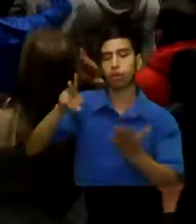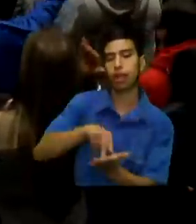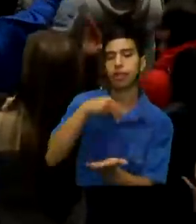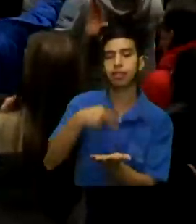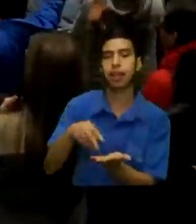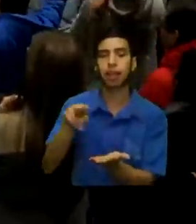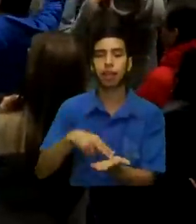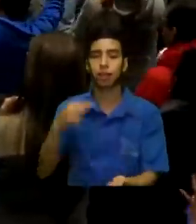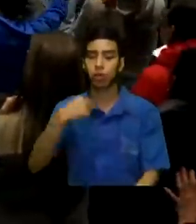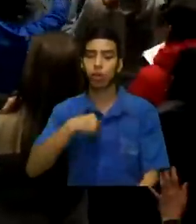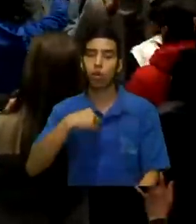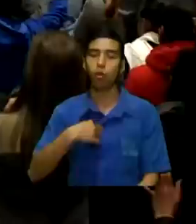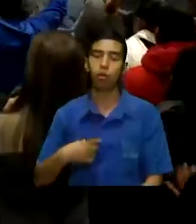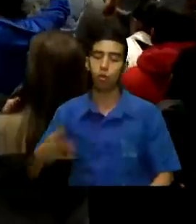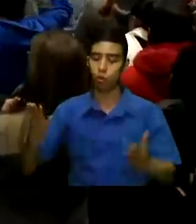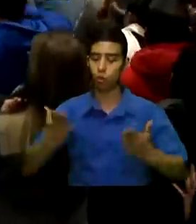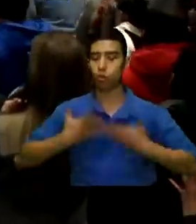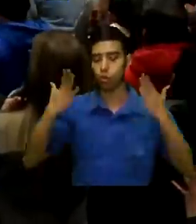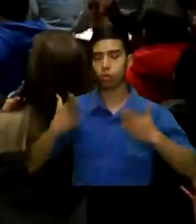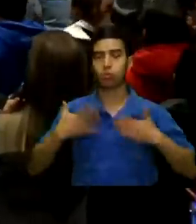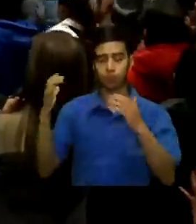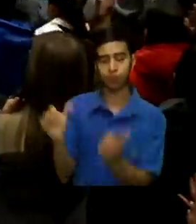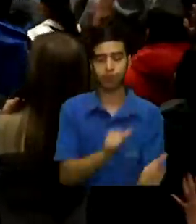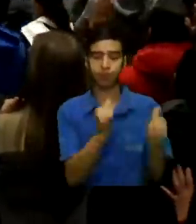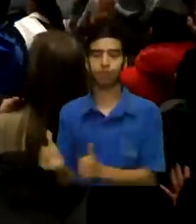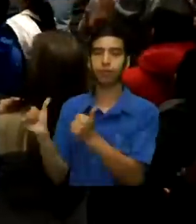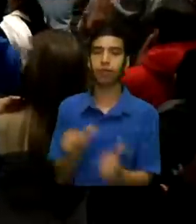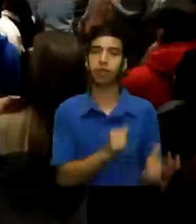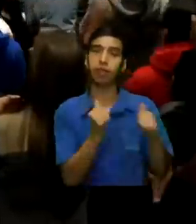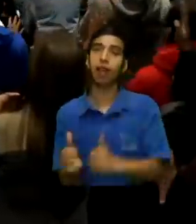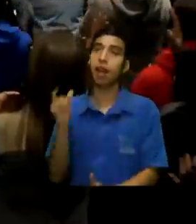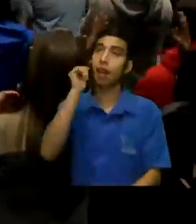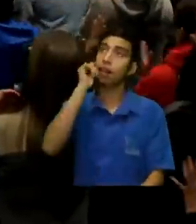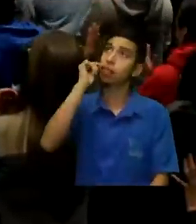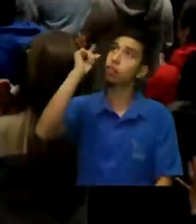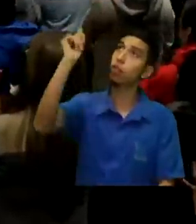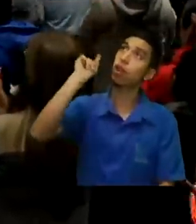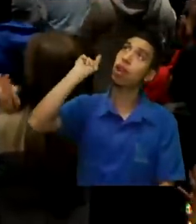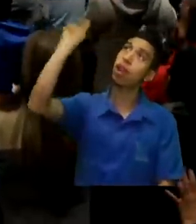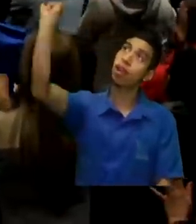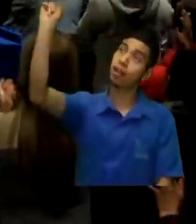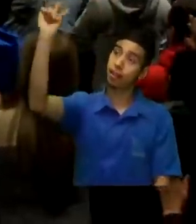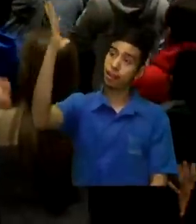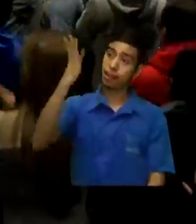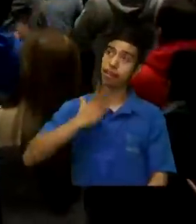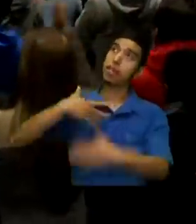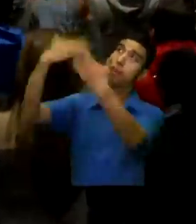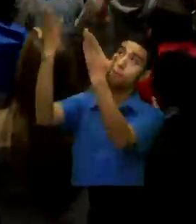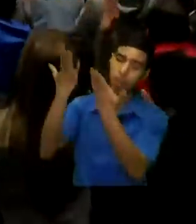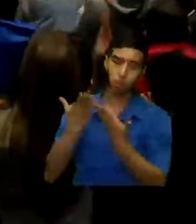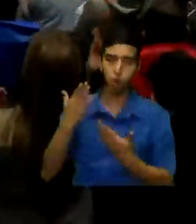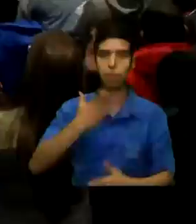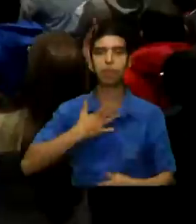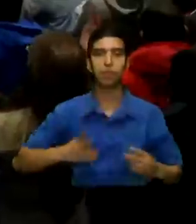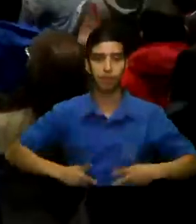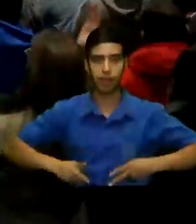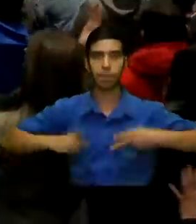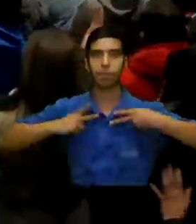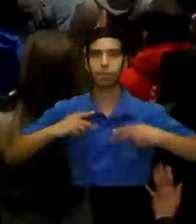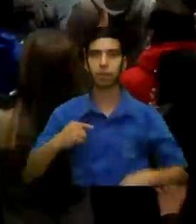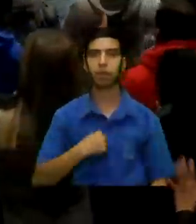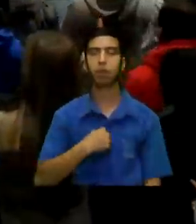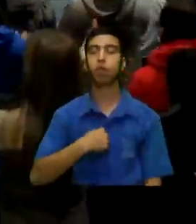gozo alabaré al Señor, de su gracia me rodeó. Con gozo